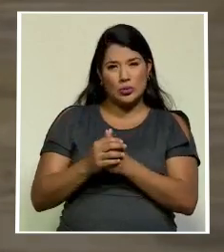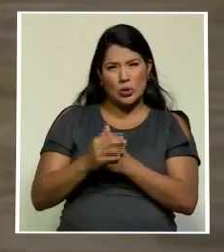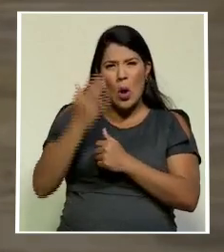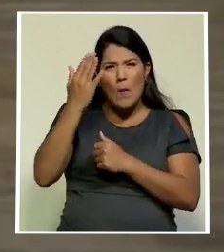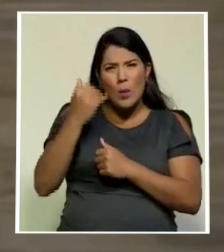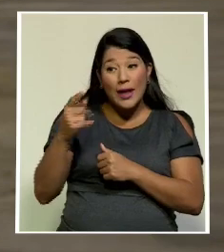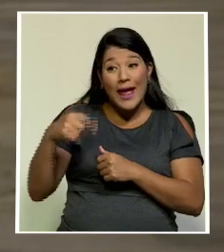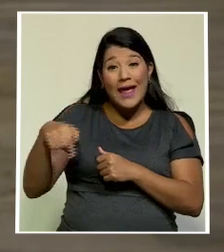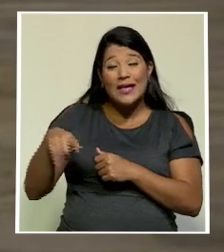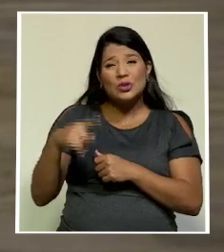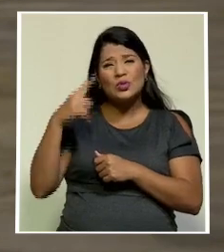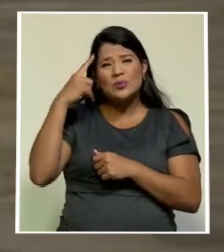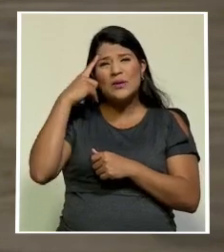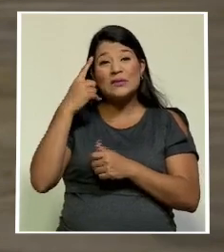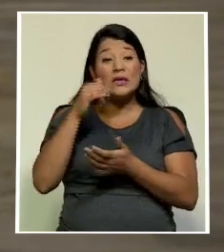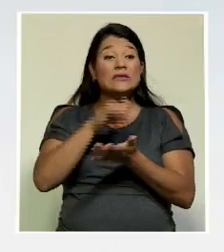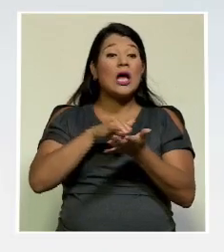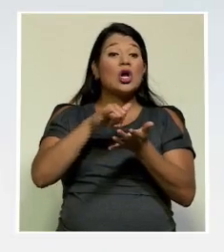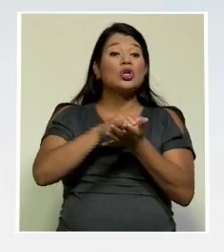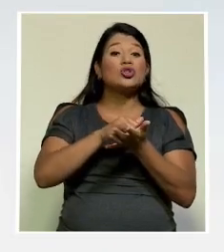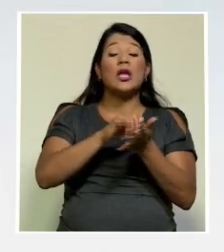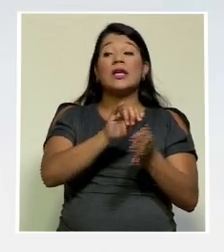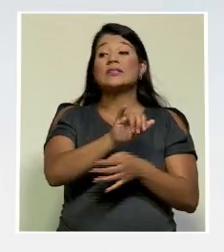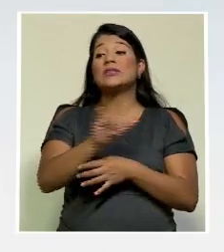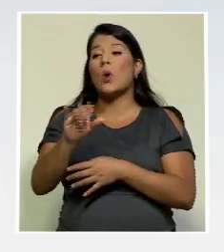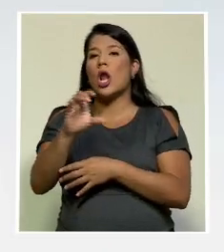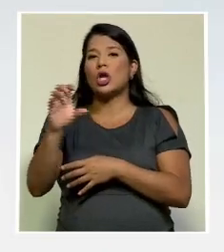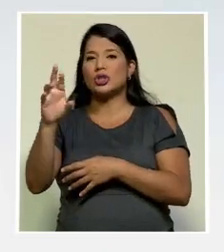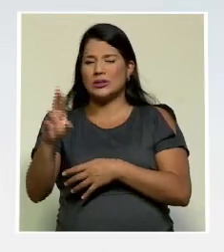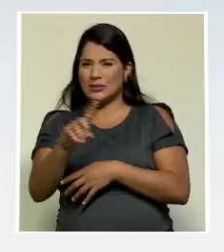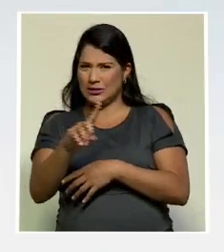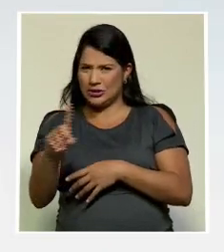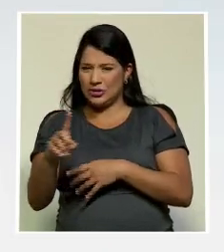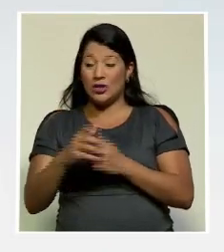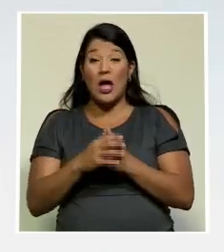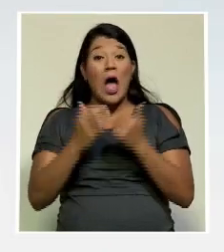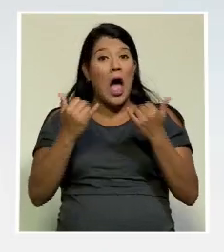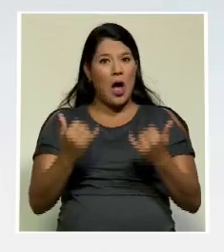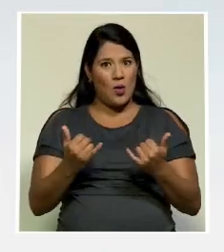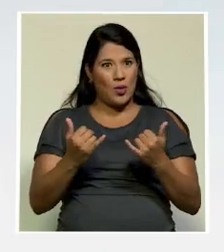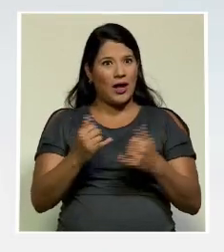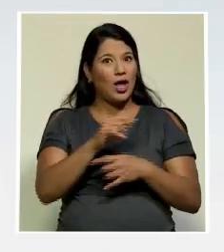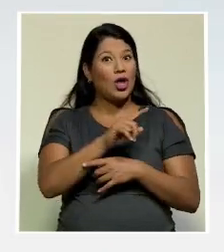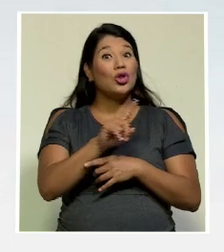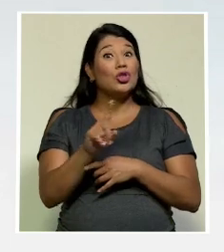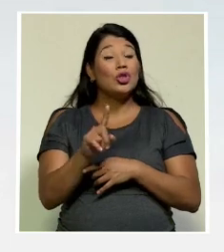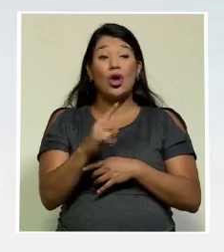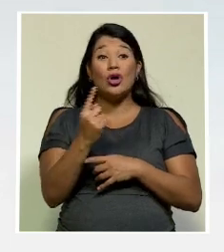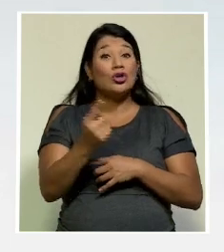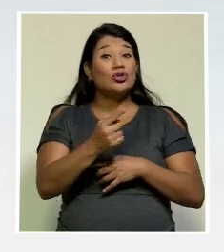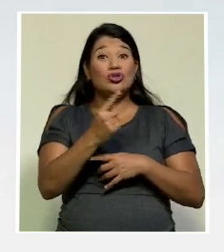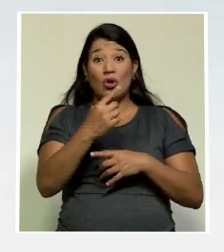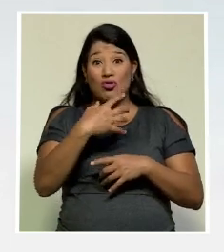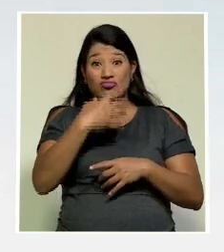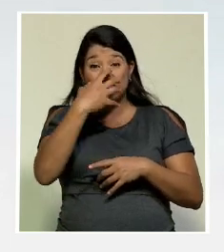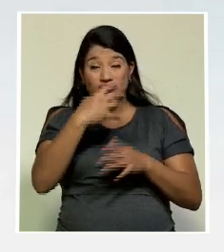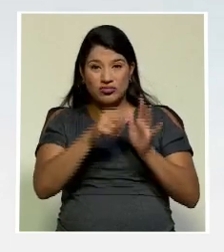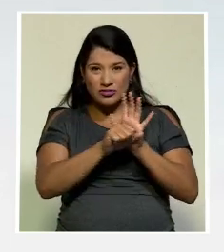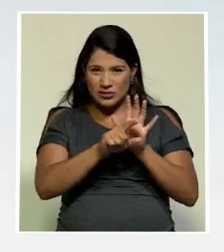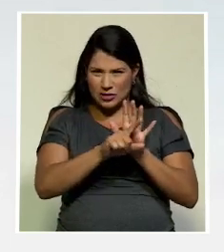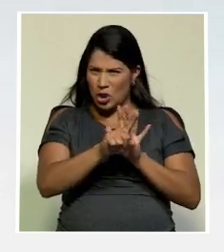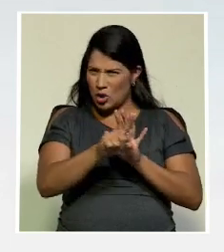San José es Costa Rica. Pero es que el tema no queda solo en el Congreso, pues ya el candidato a diputado por el partido